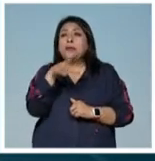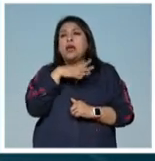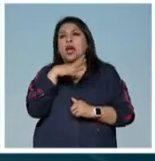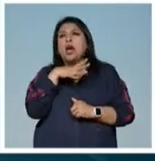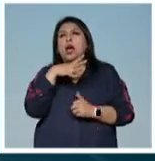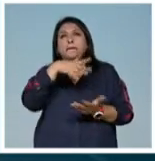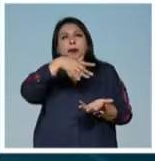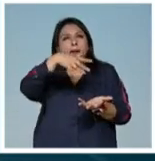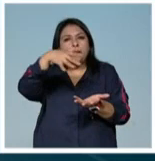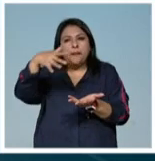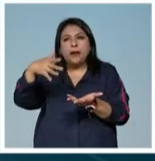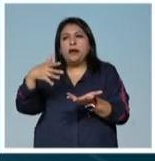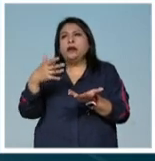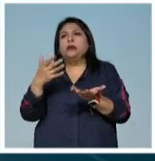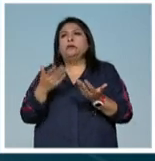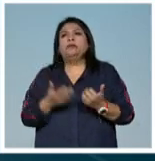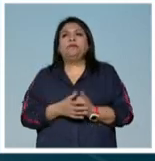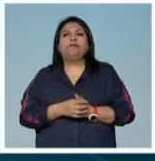recogieron